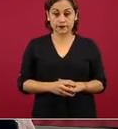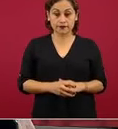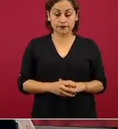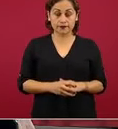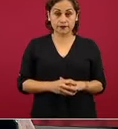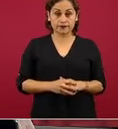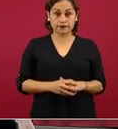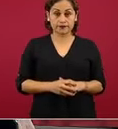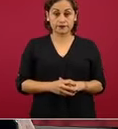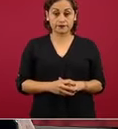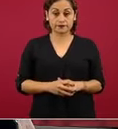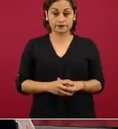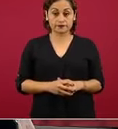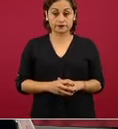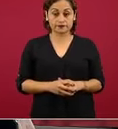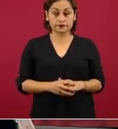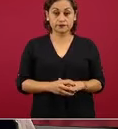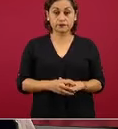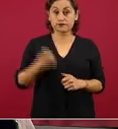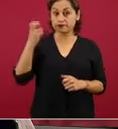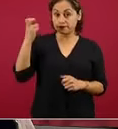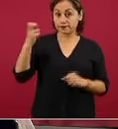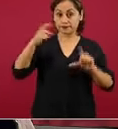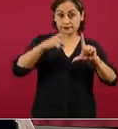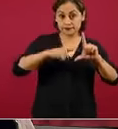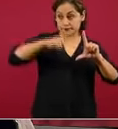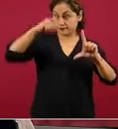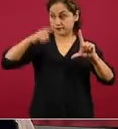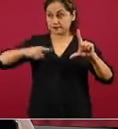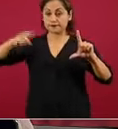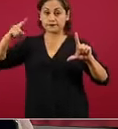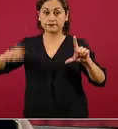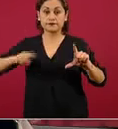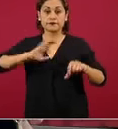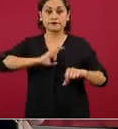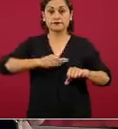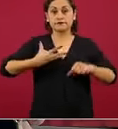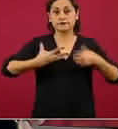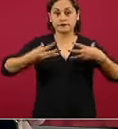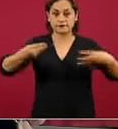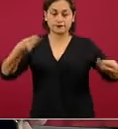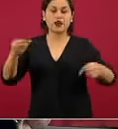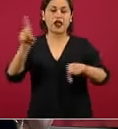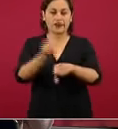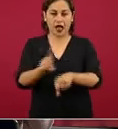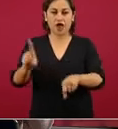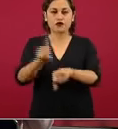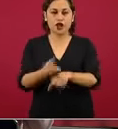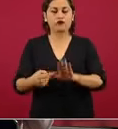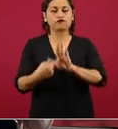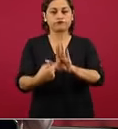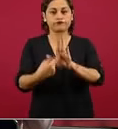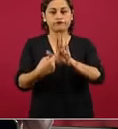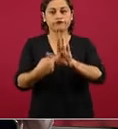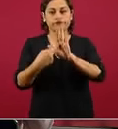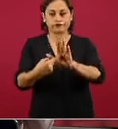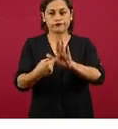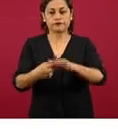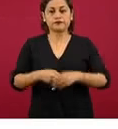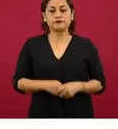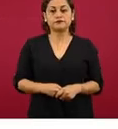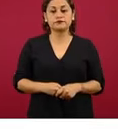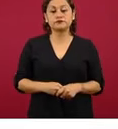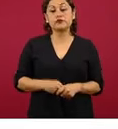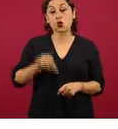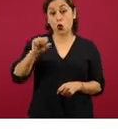Esta es la curva epidémica que mostramos también todos los días. A diferencia de lo que hemos mostrado, el día